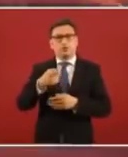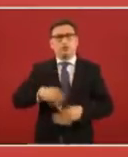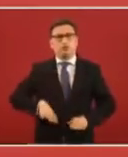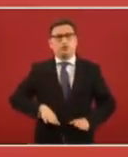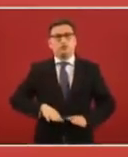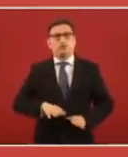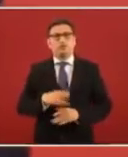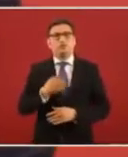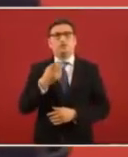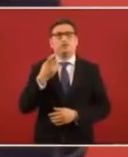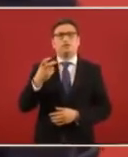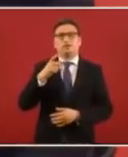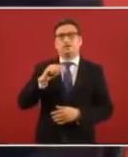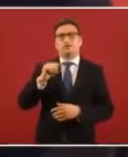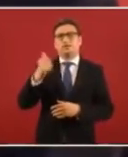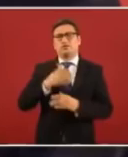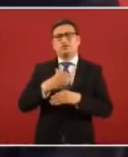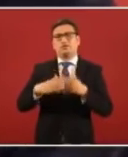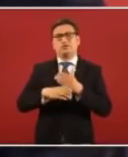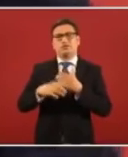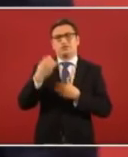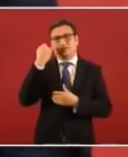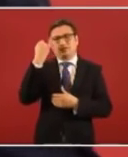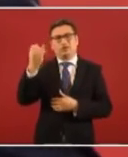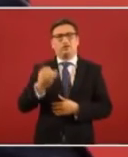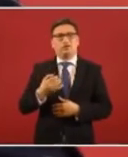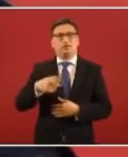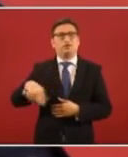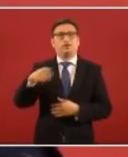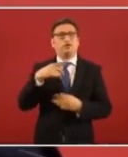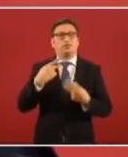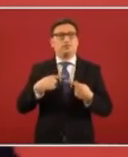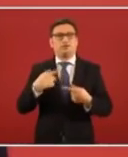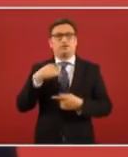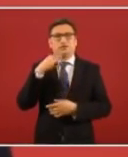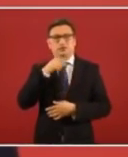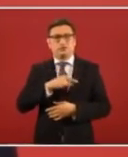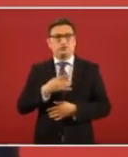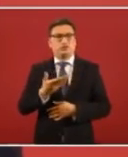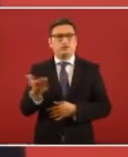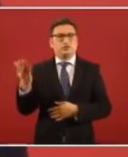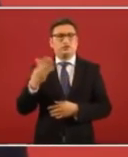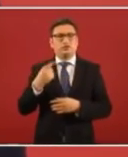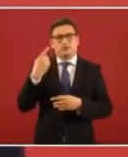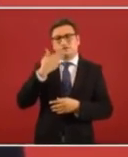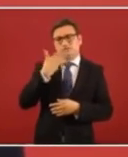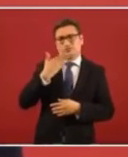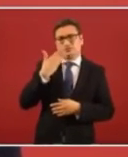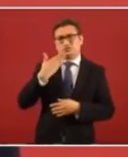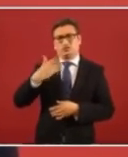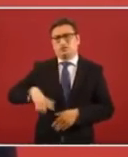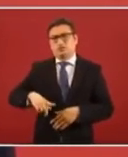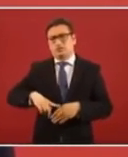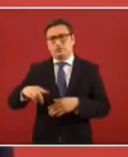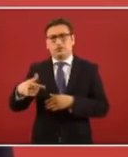Pero eso son otras cosas. O sea, es la hipocresía del conservadurismo.